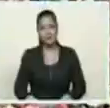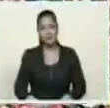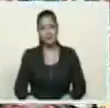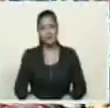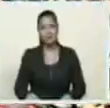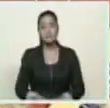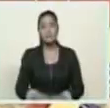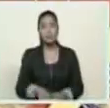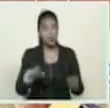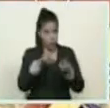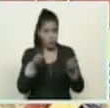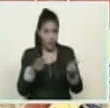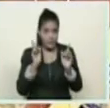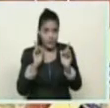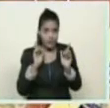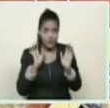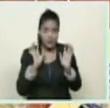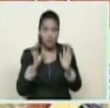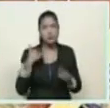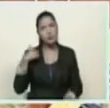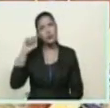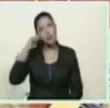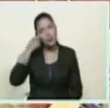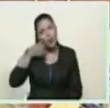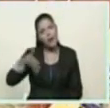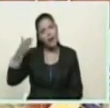si ustedes me lo permiten yo recuerdo